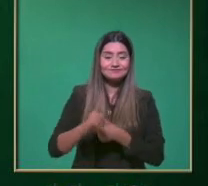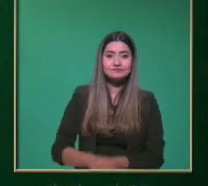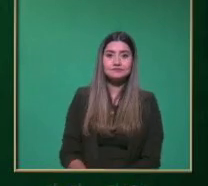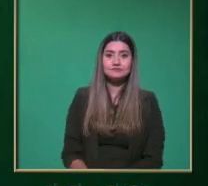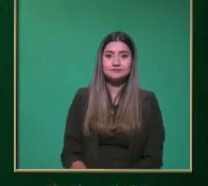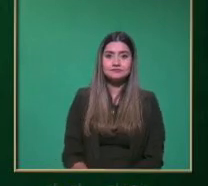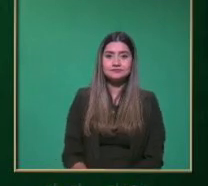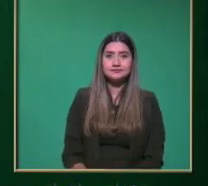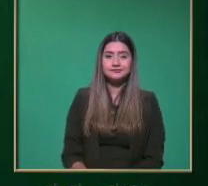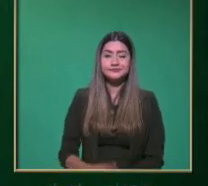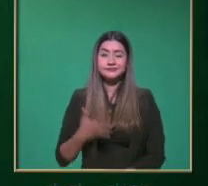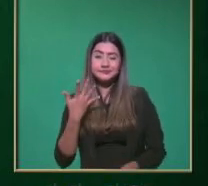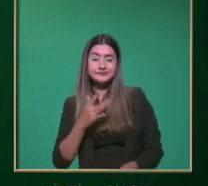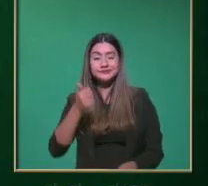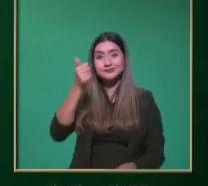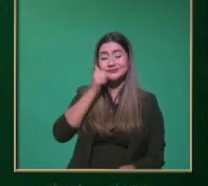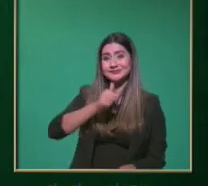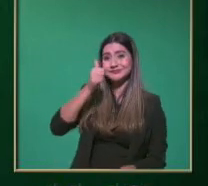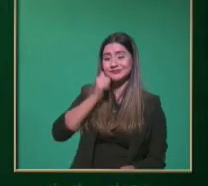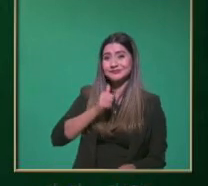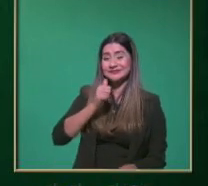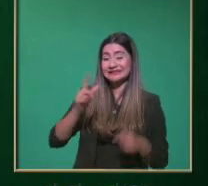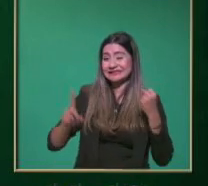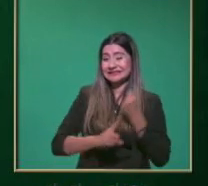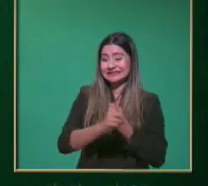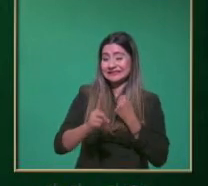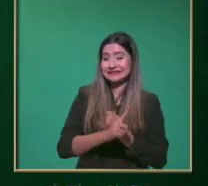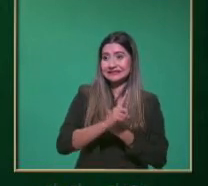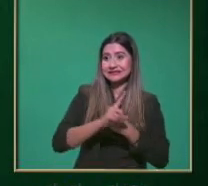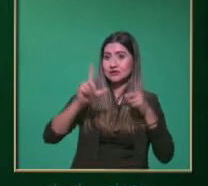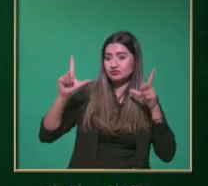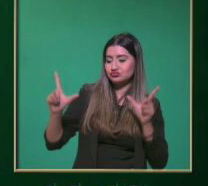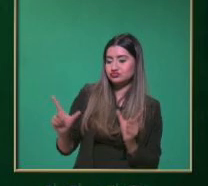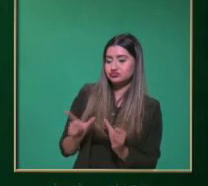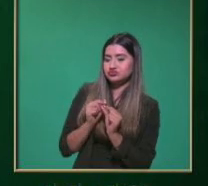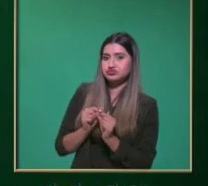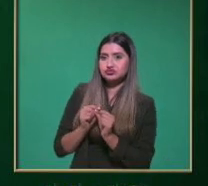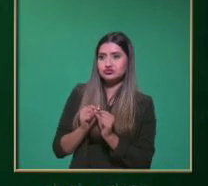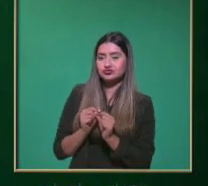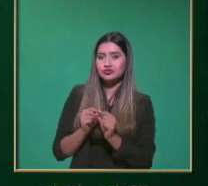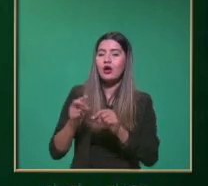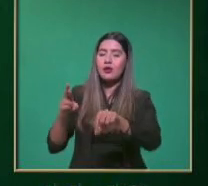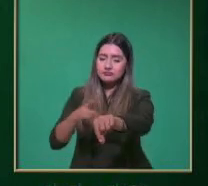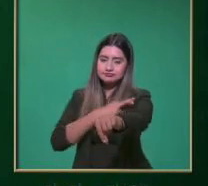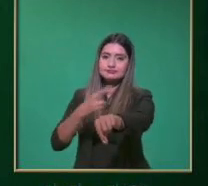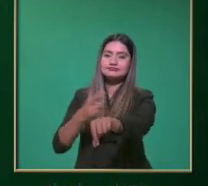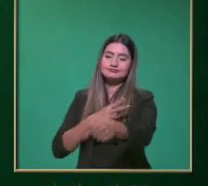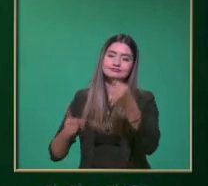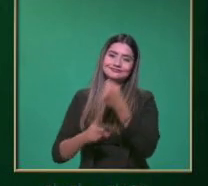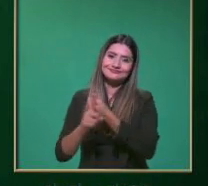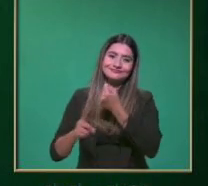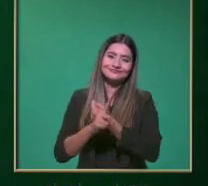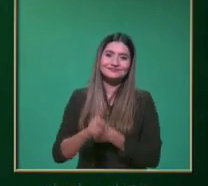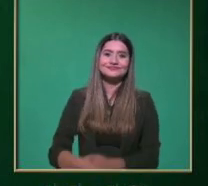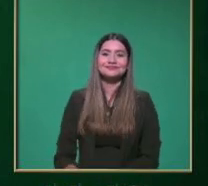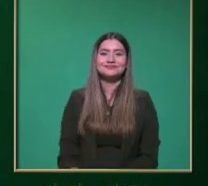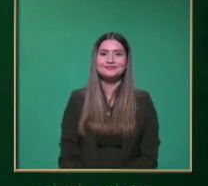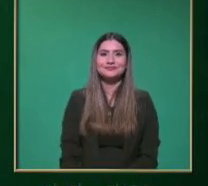Casi siempre tiene un problema, pero al final se le da solución a ese problema. De eso se tratan los cuentos. Así